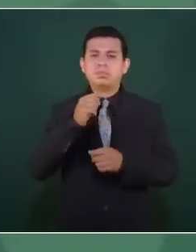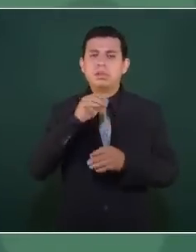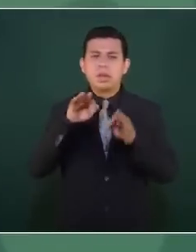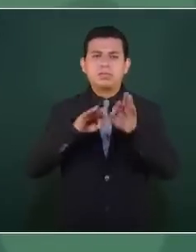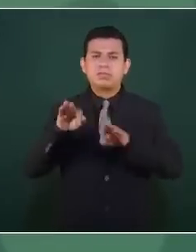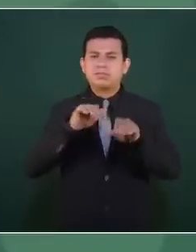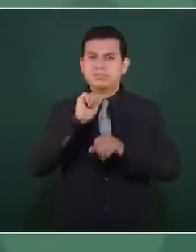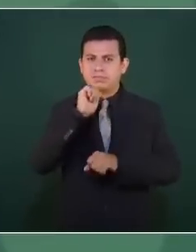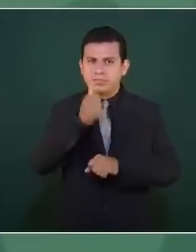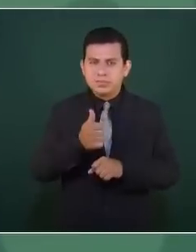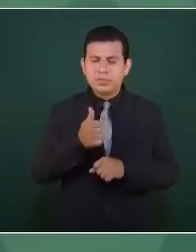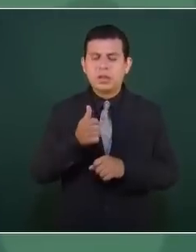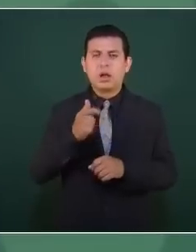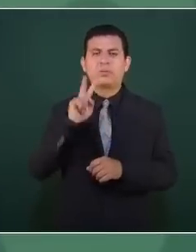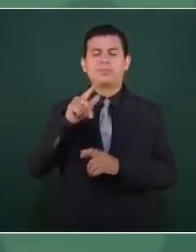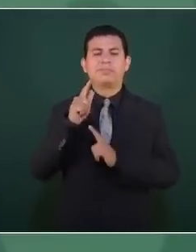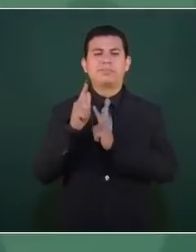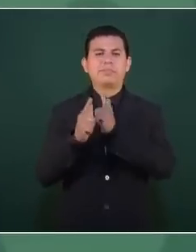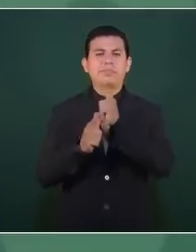muy